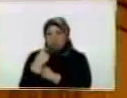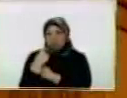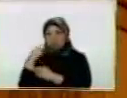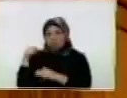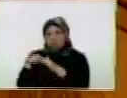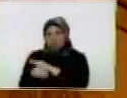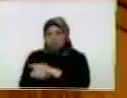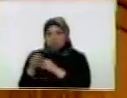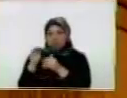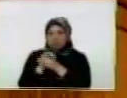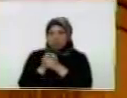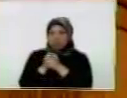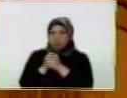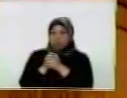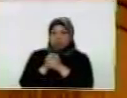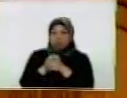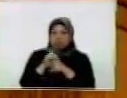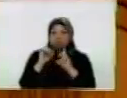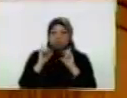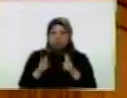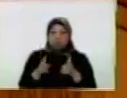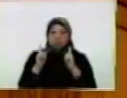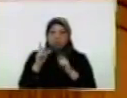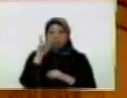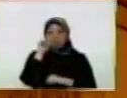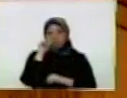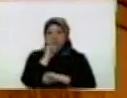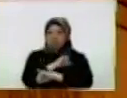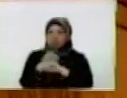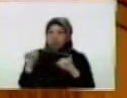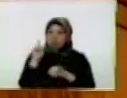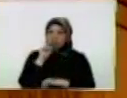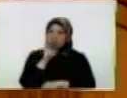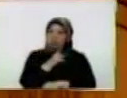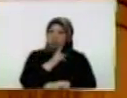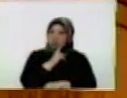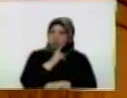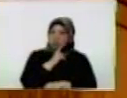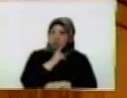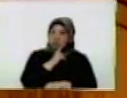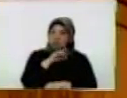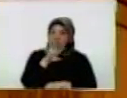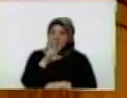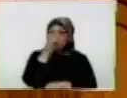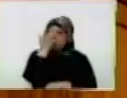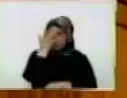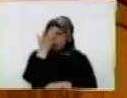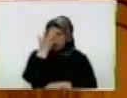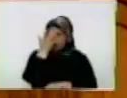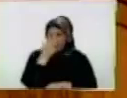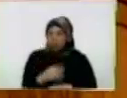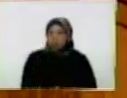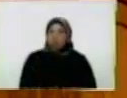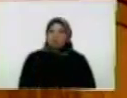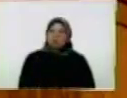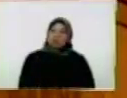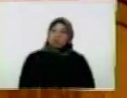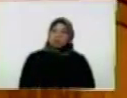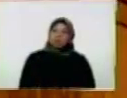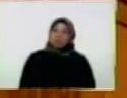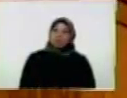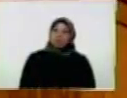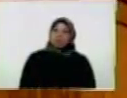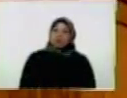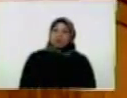Compañero, permíteme expresarle finalmente en nombre de todos los camaradas del 4 de febrero, los que